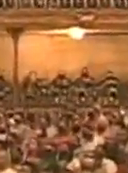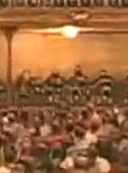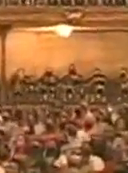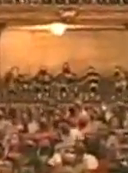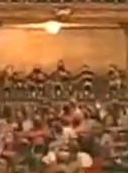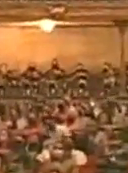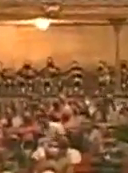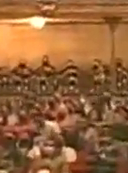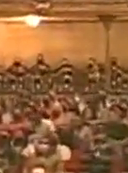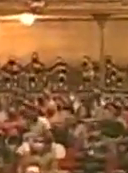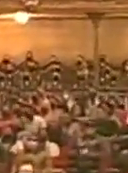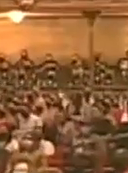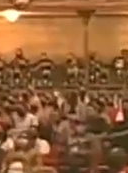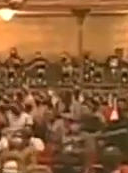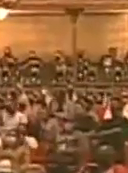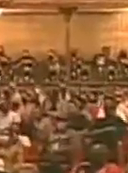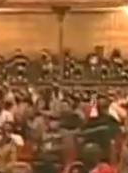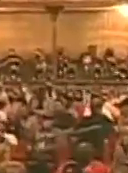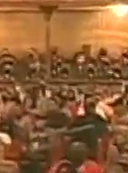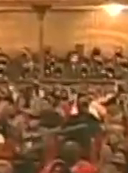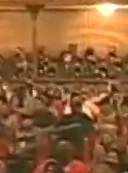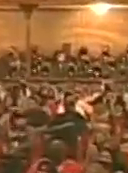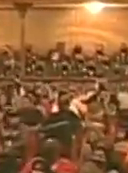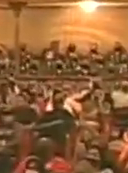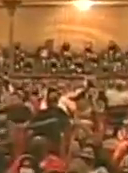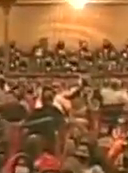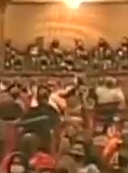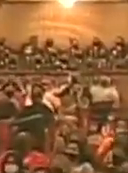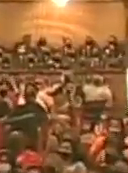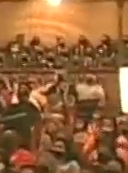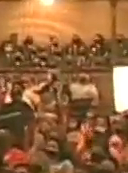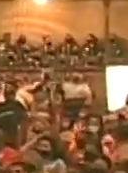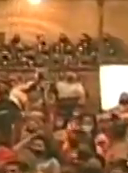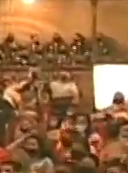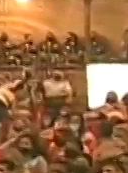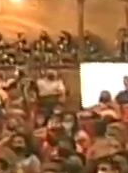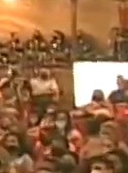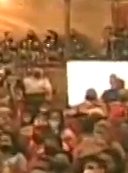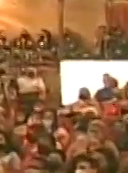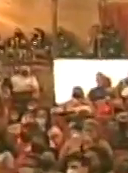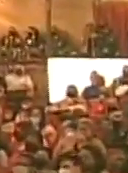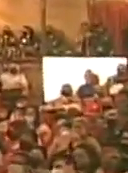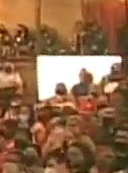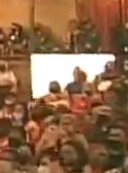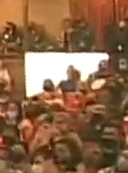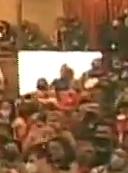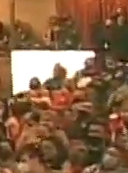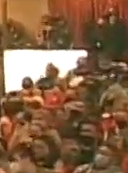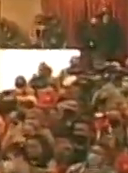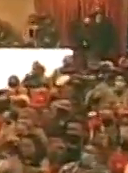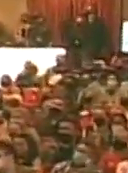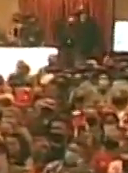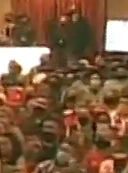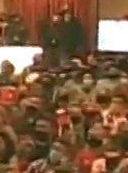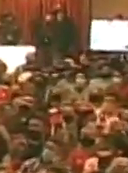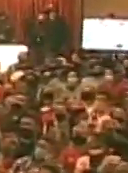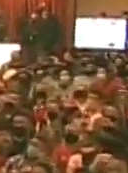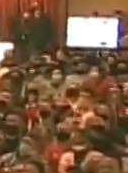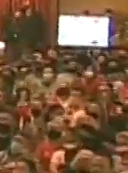de Venezuela. Rememoran este acontecimiento histórico para el rescate justamente de la